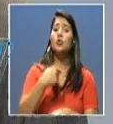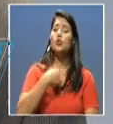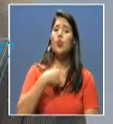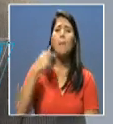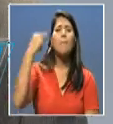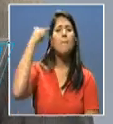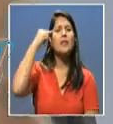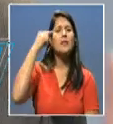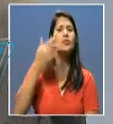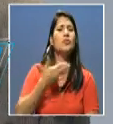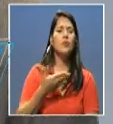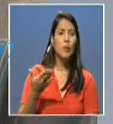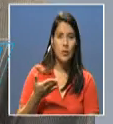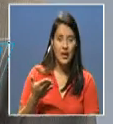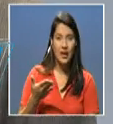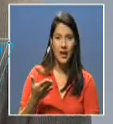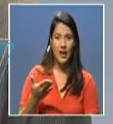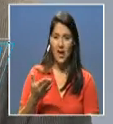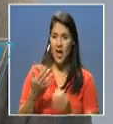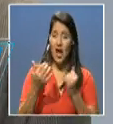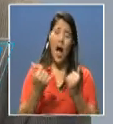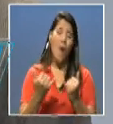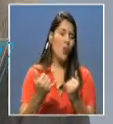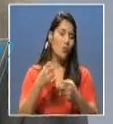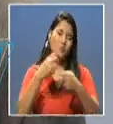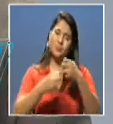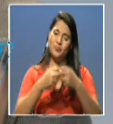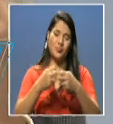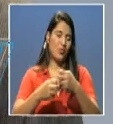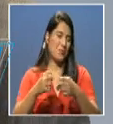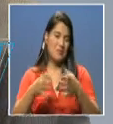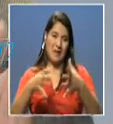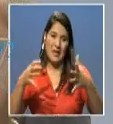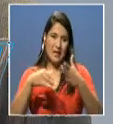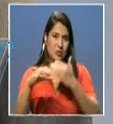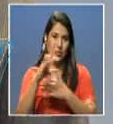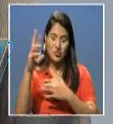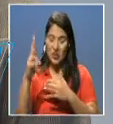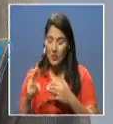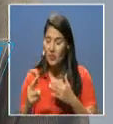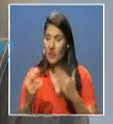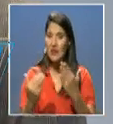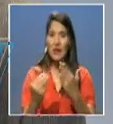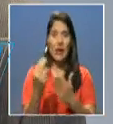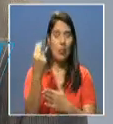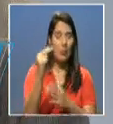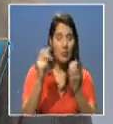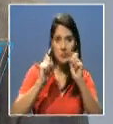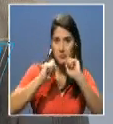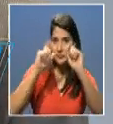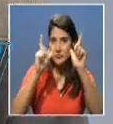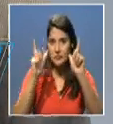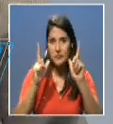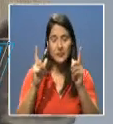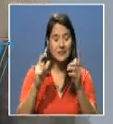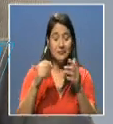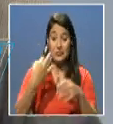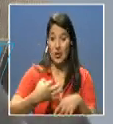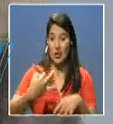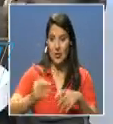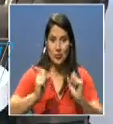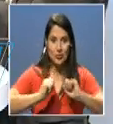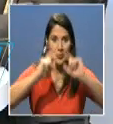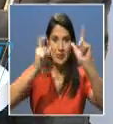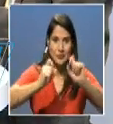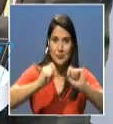pienso que a pesar del enorme escándalo que tenemos y que nos depara nuevas sorpresas todos los días, y probablemente va a haber gente